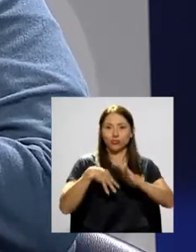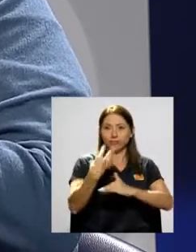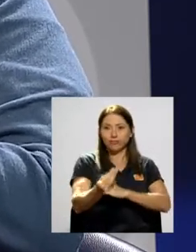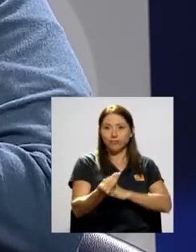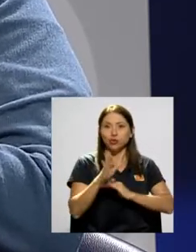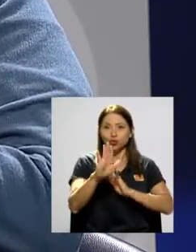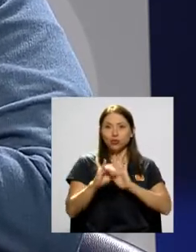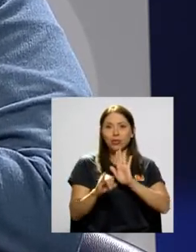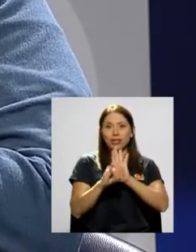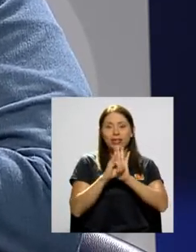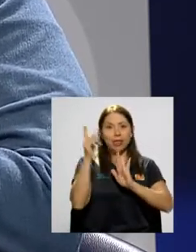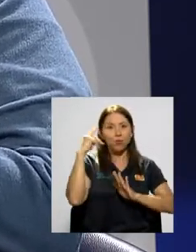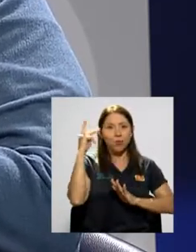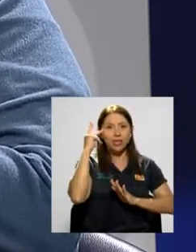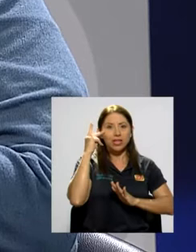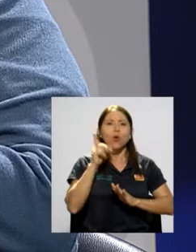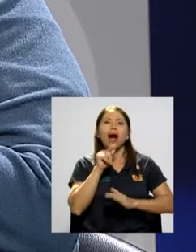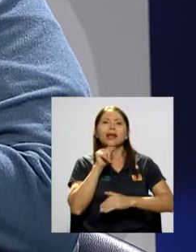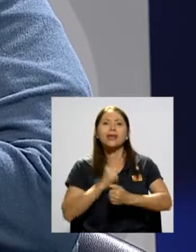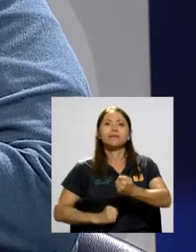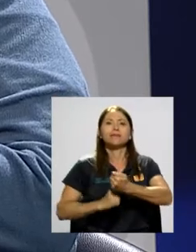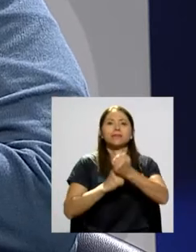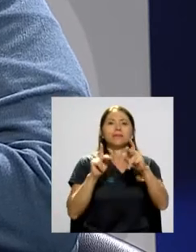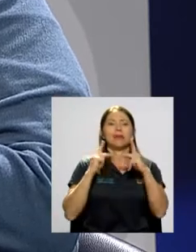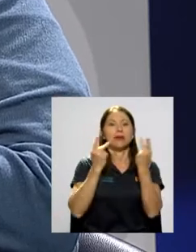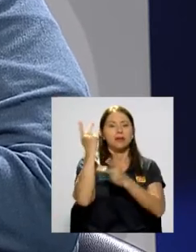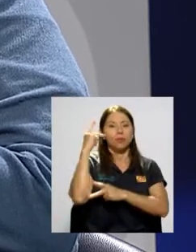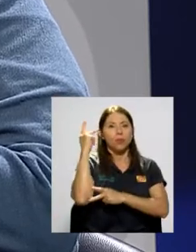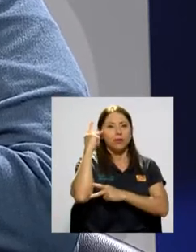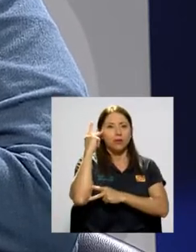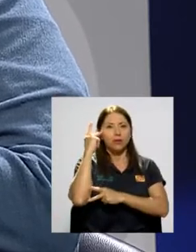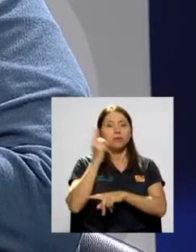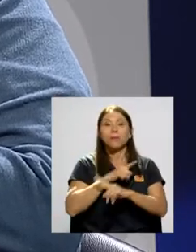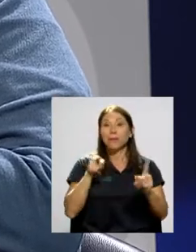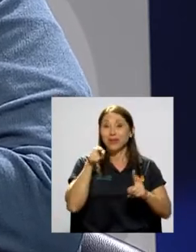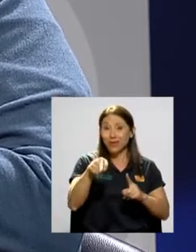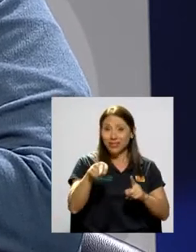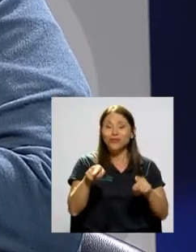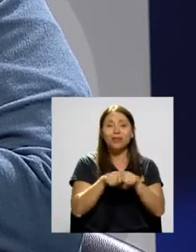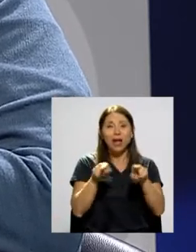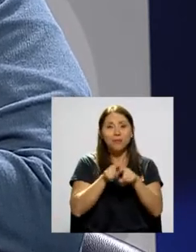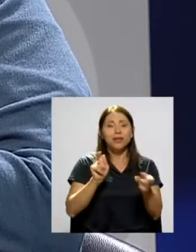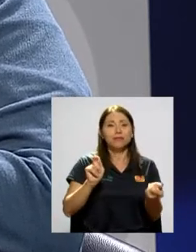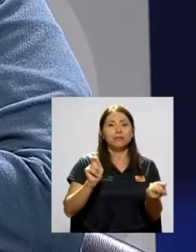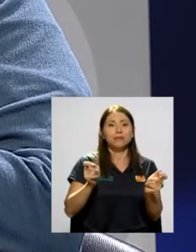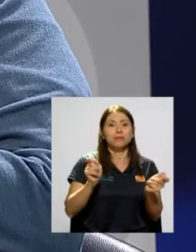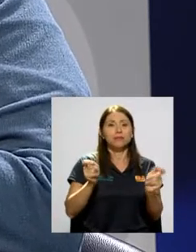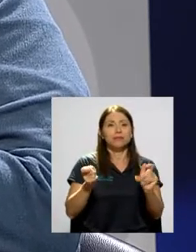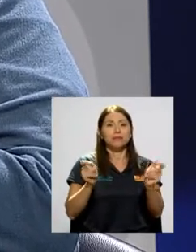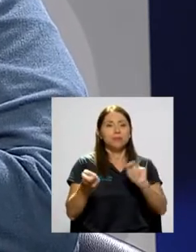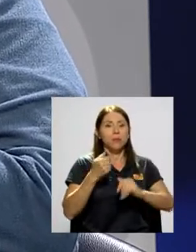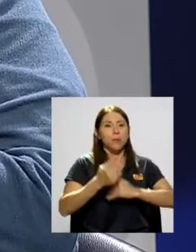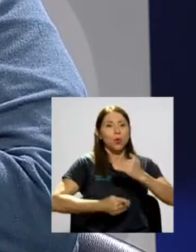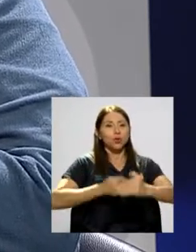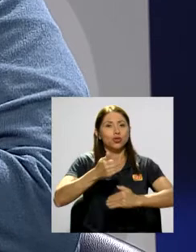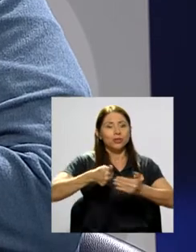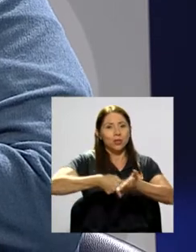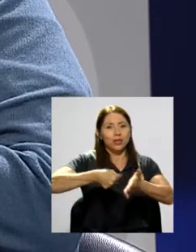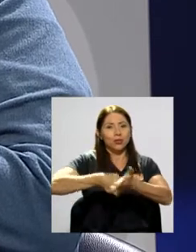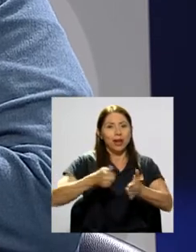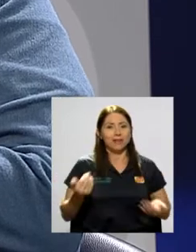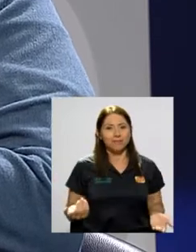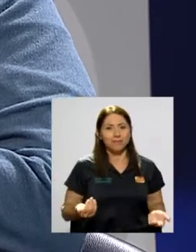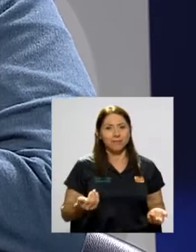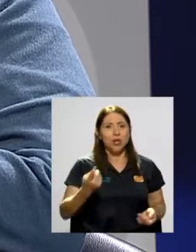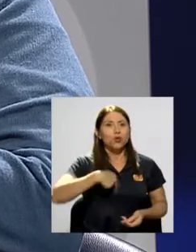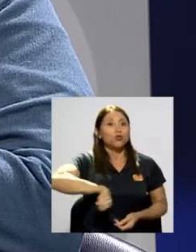eso también, de alguna manera, fue modificado en este proceso electoral. No sabemos qué va